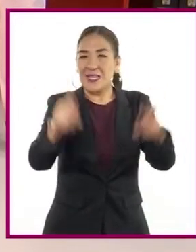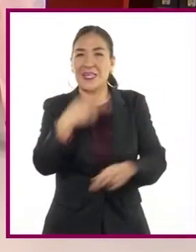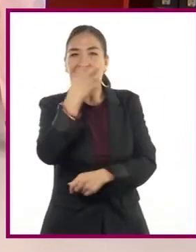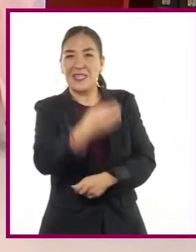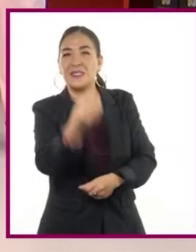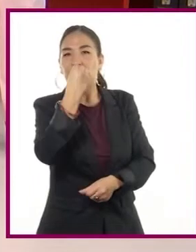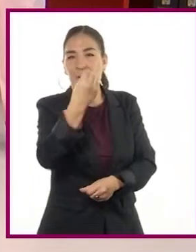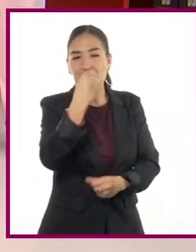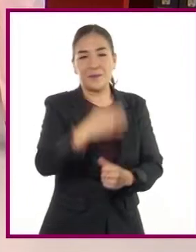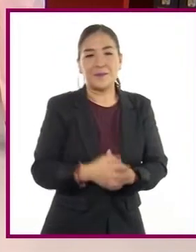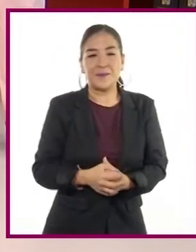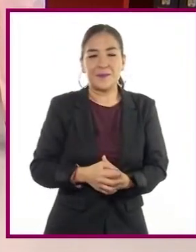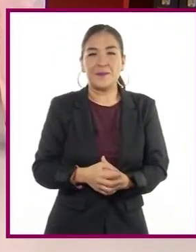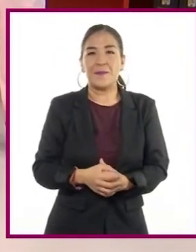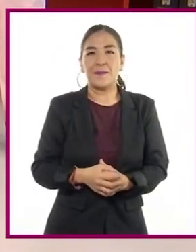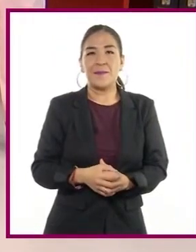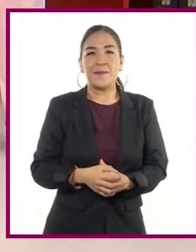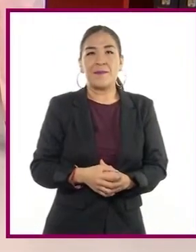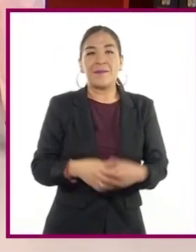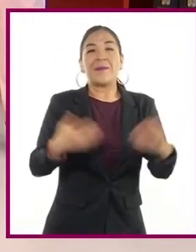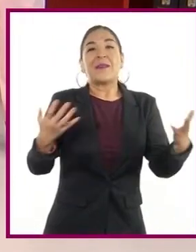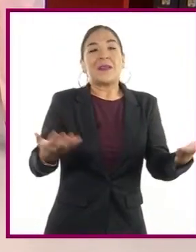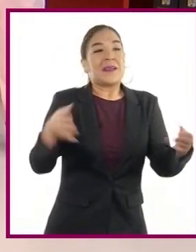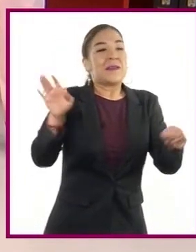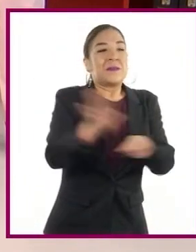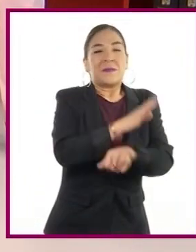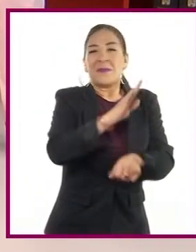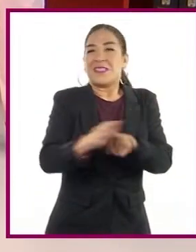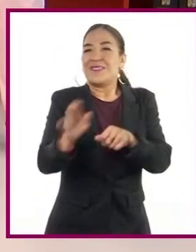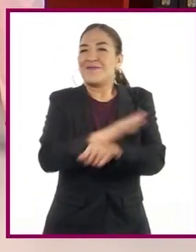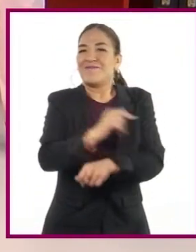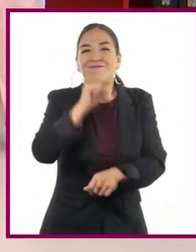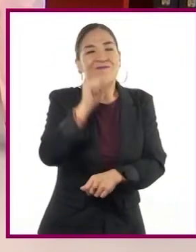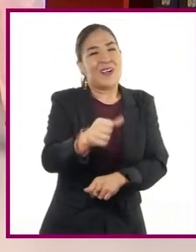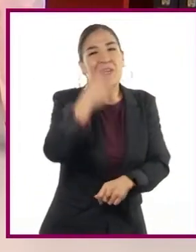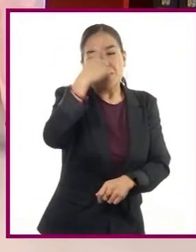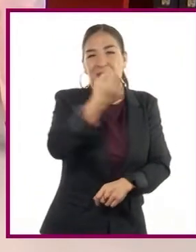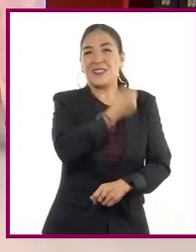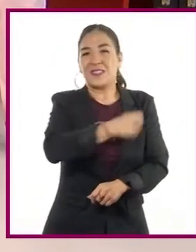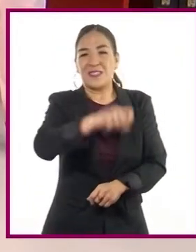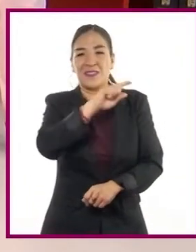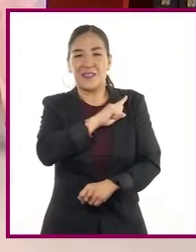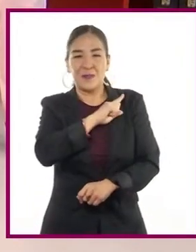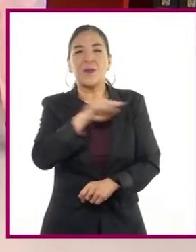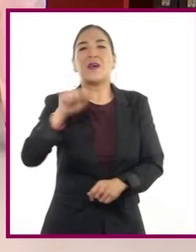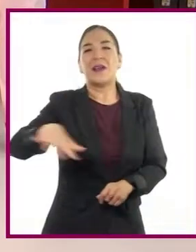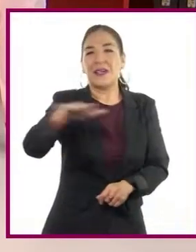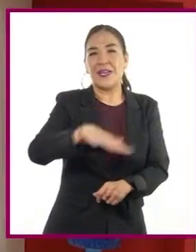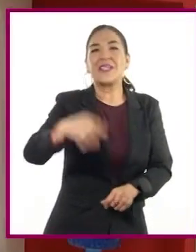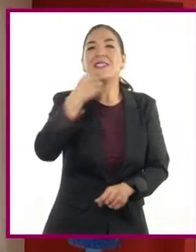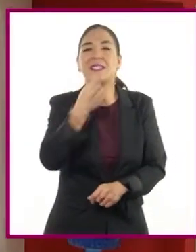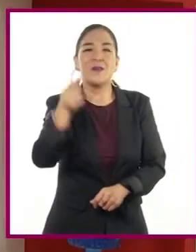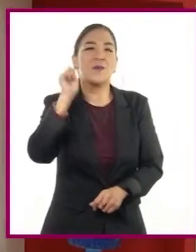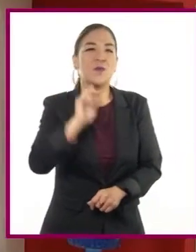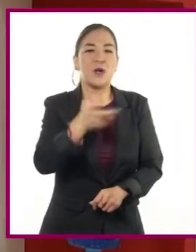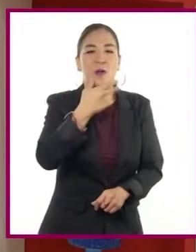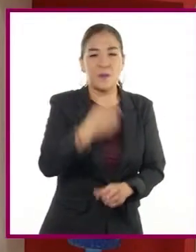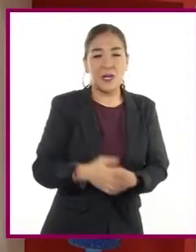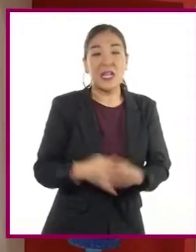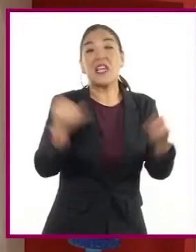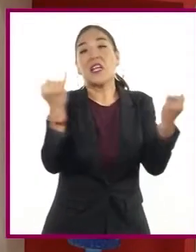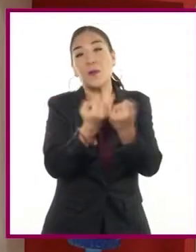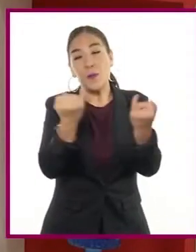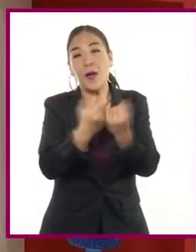de alimentos. Aunque no beneficie del todo la salud de las niñas y los niños.